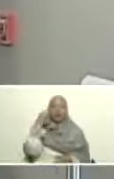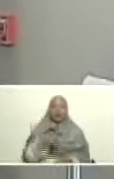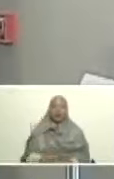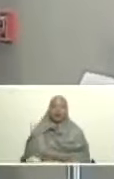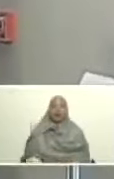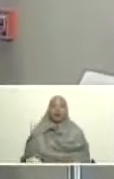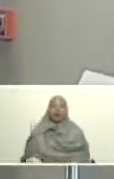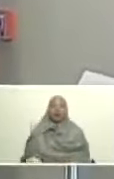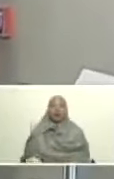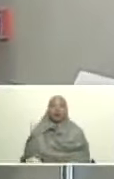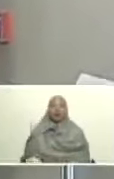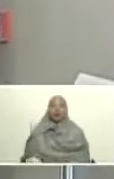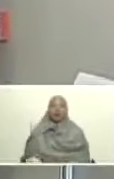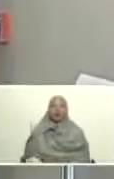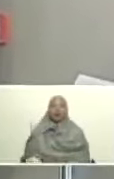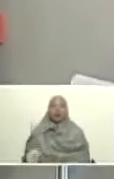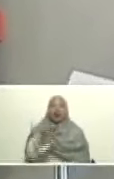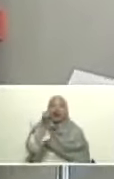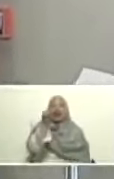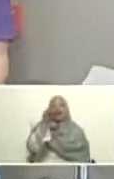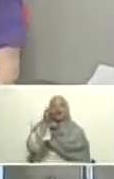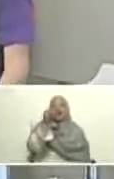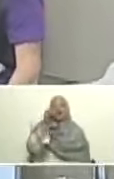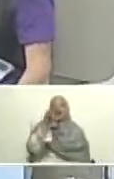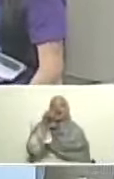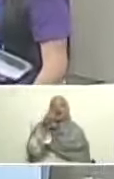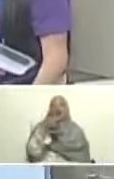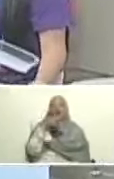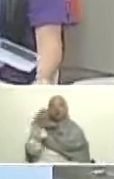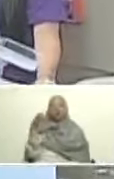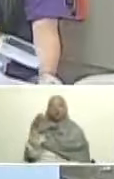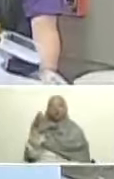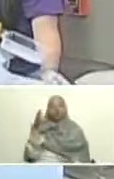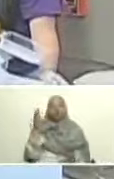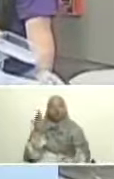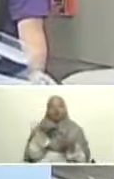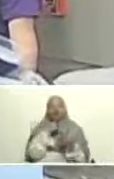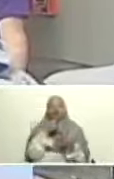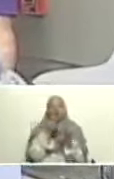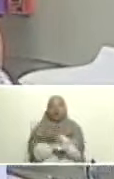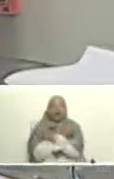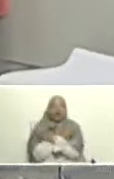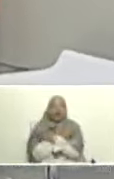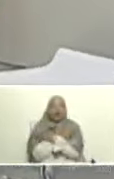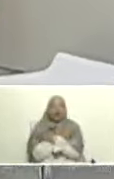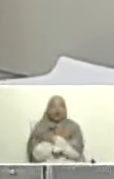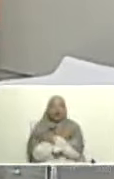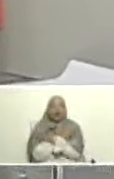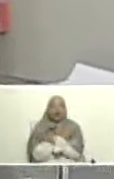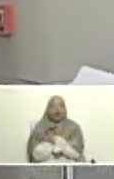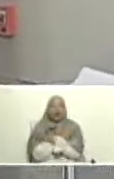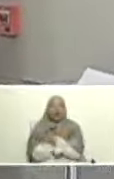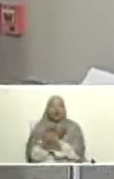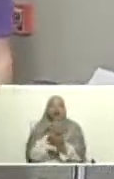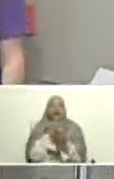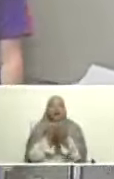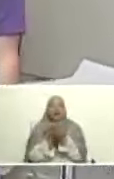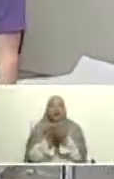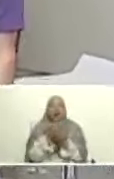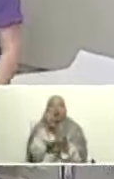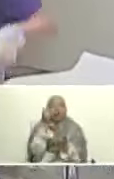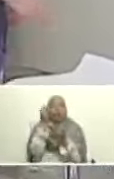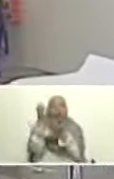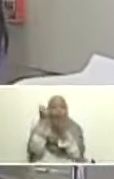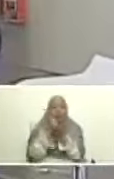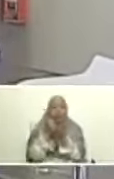Peque gordi. Te felicito, Juliana. Gracias. Silita. Muchas gracias. Que Dios te bendiga. Amén.